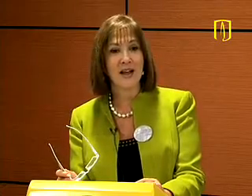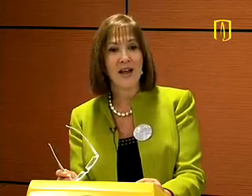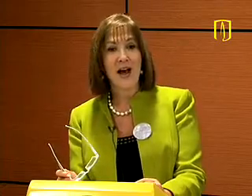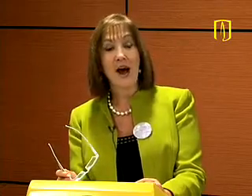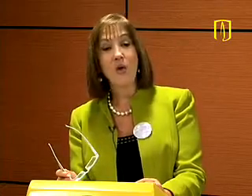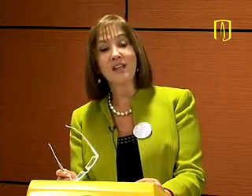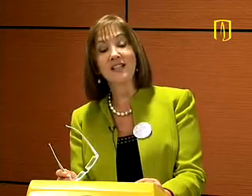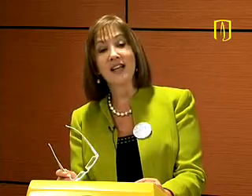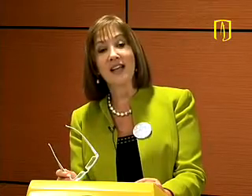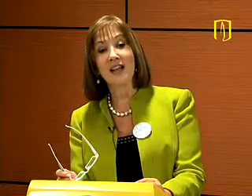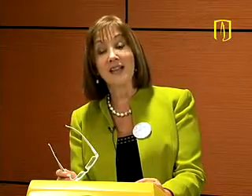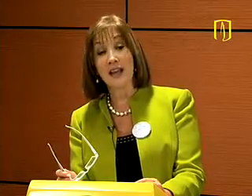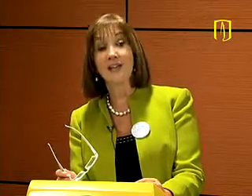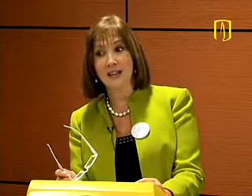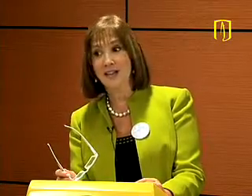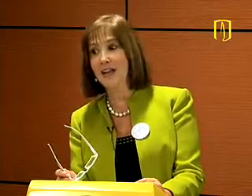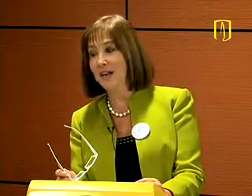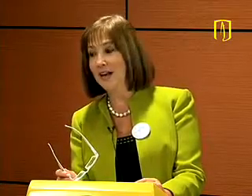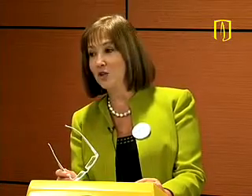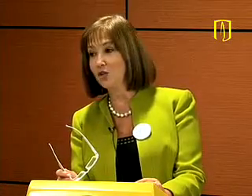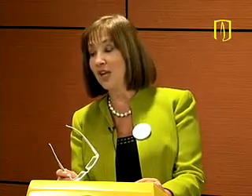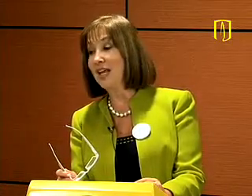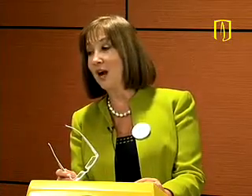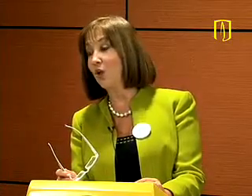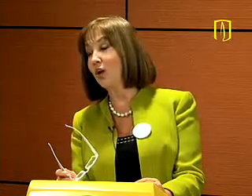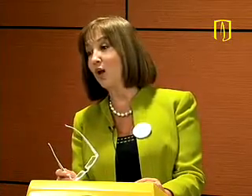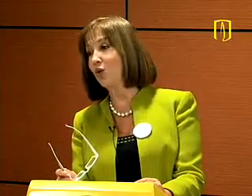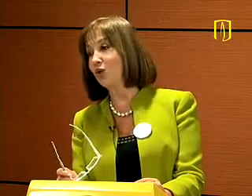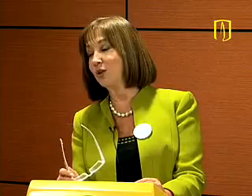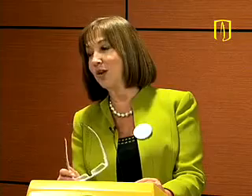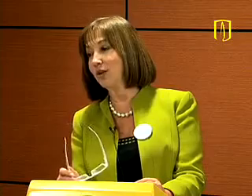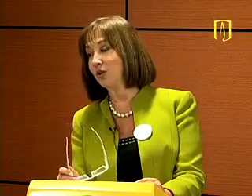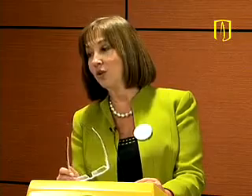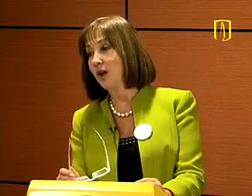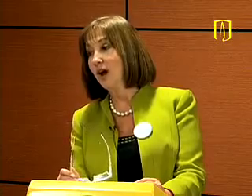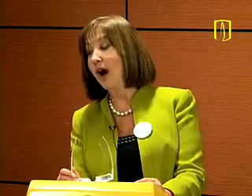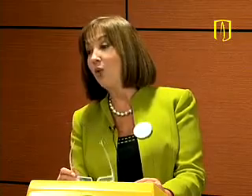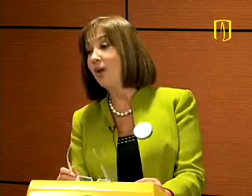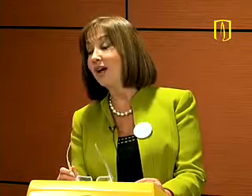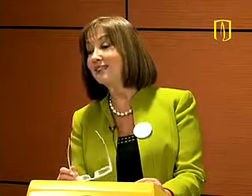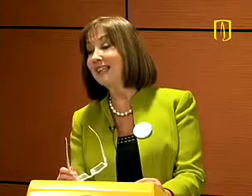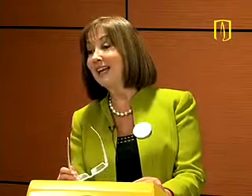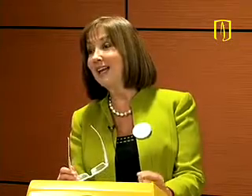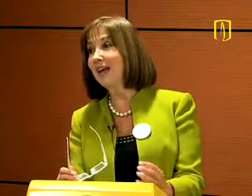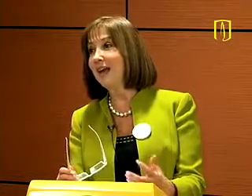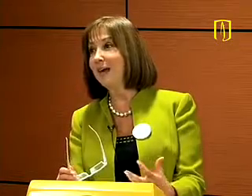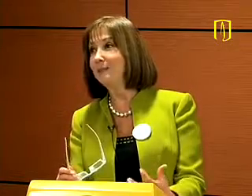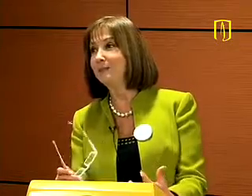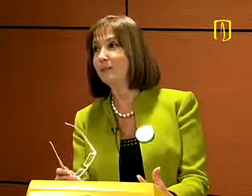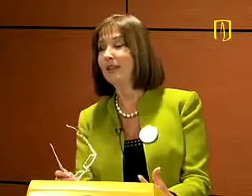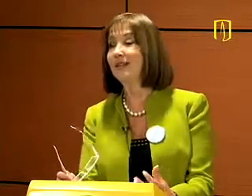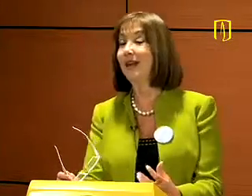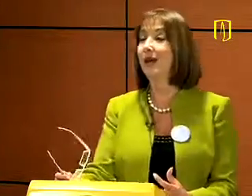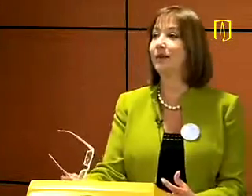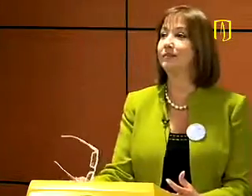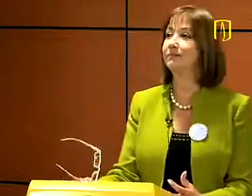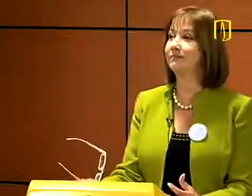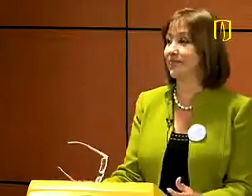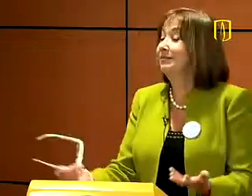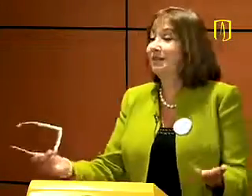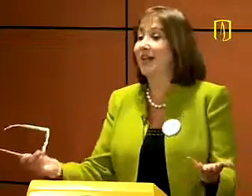acceder a una serie de de derechos y a un reconocimiento a una serie de